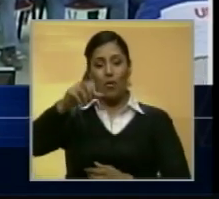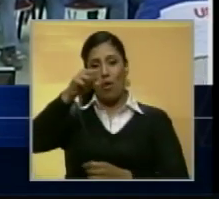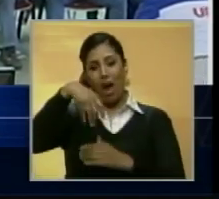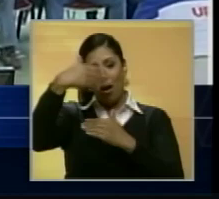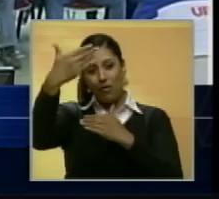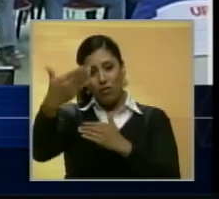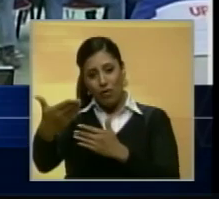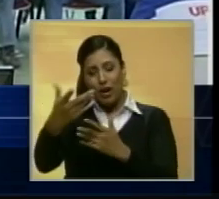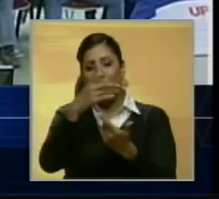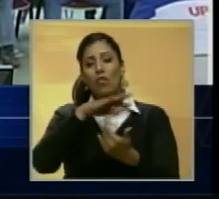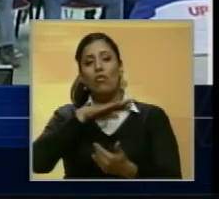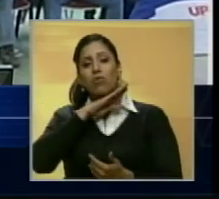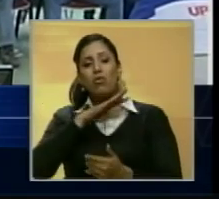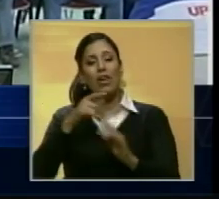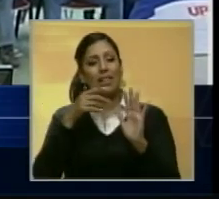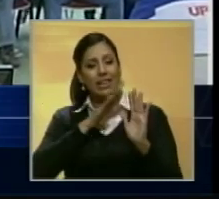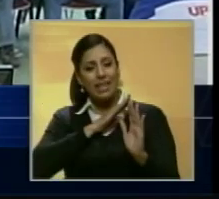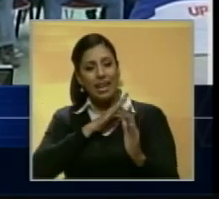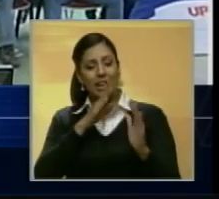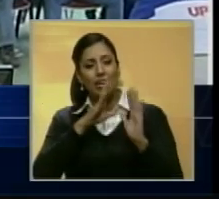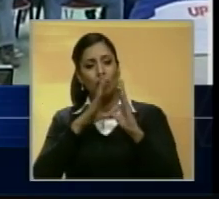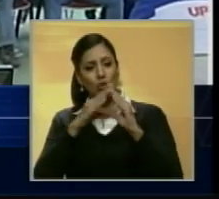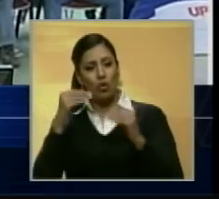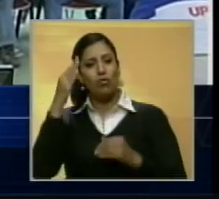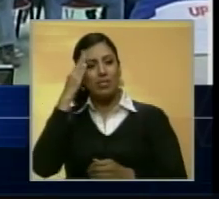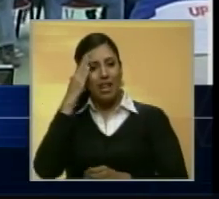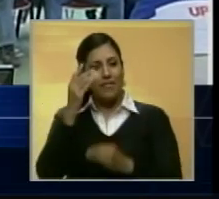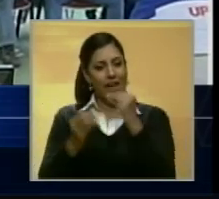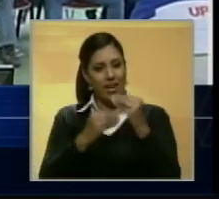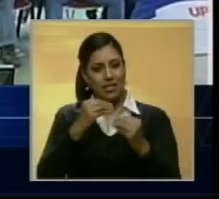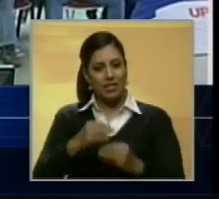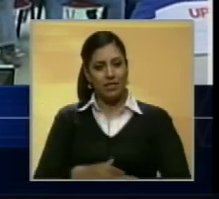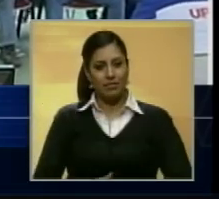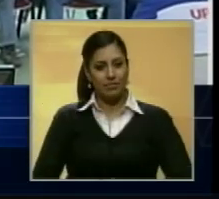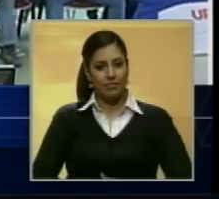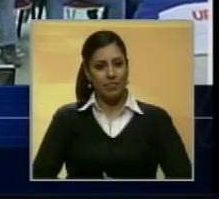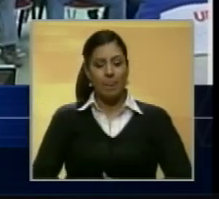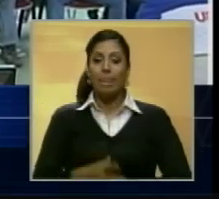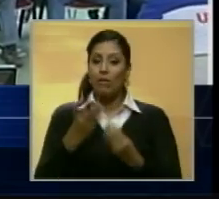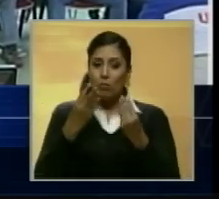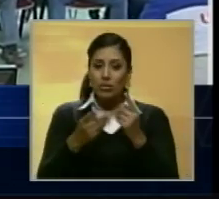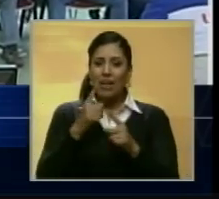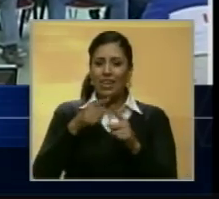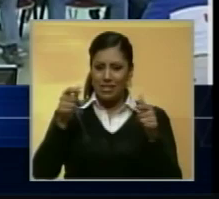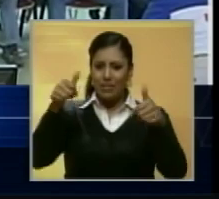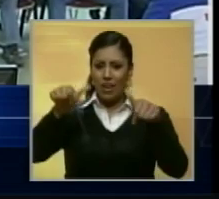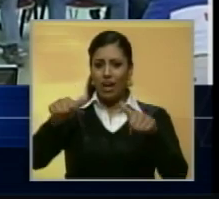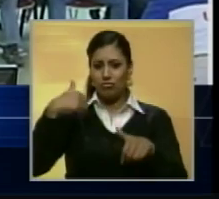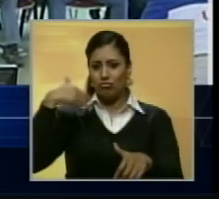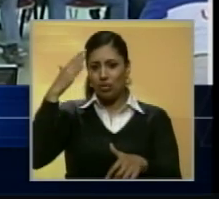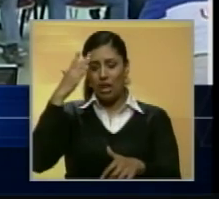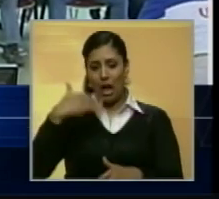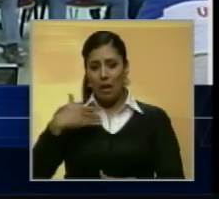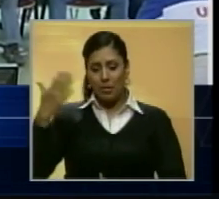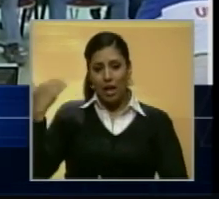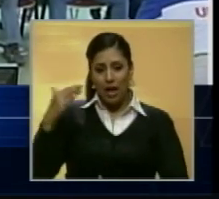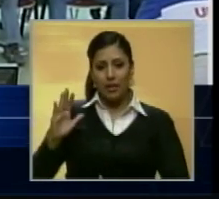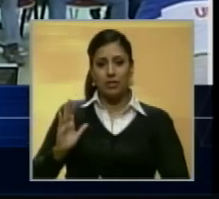afuera está al margen de todo lo que se está haciendo. Y muchas veces se fracasa. A mí me